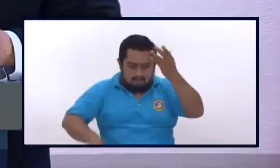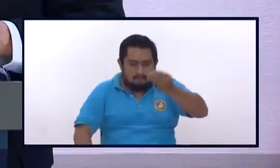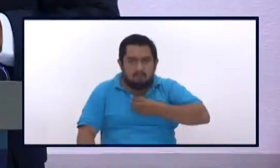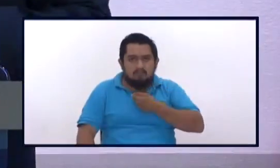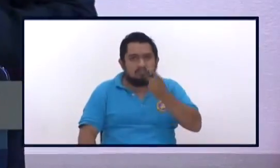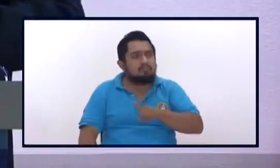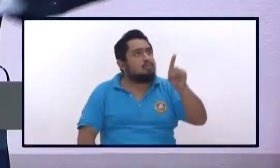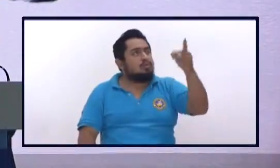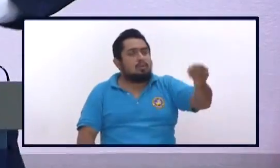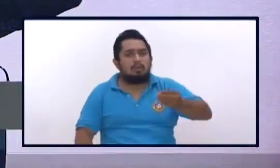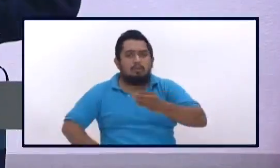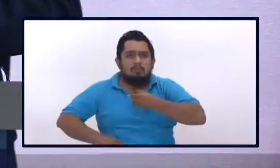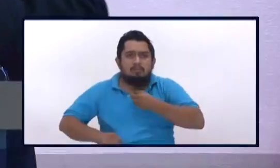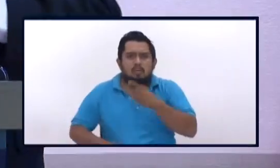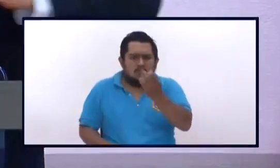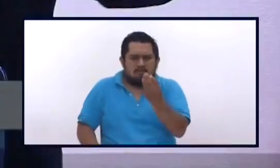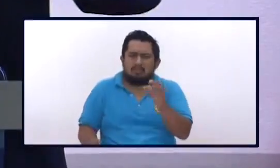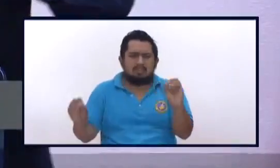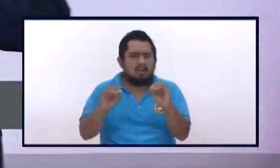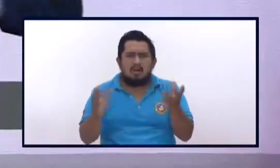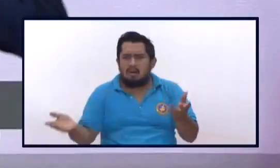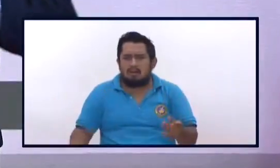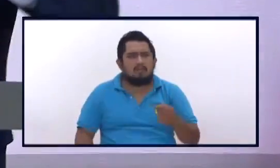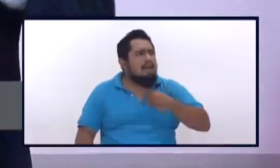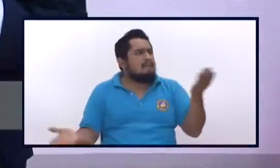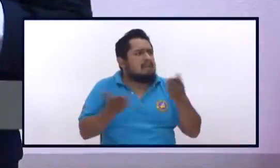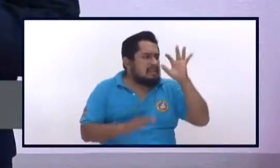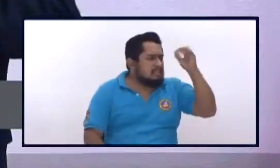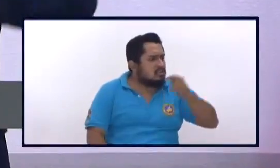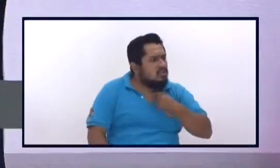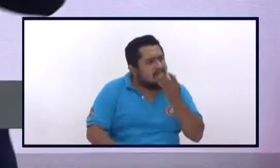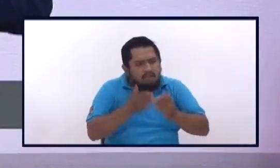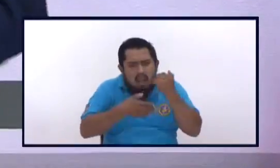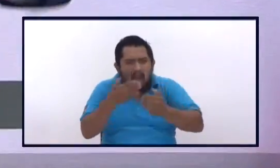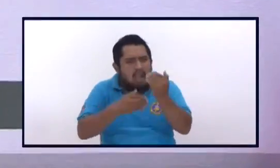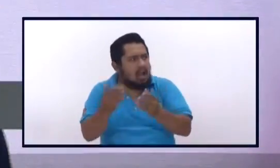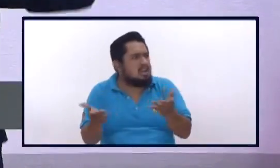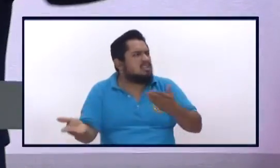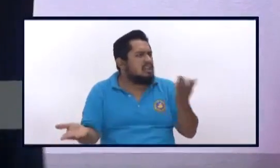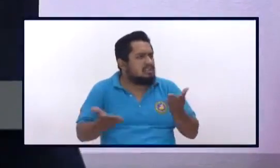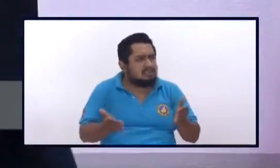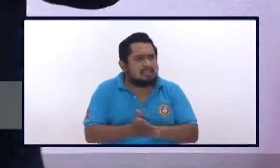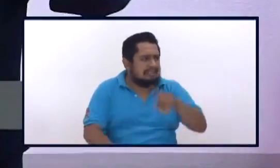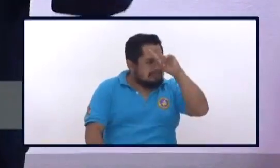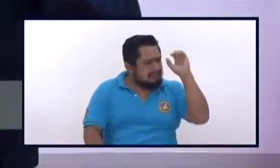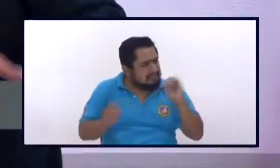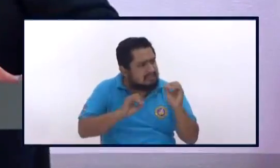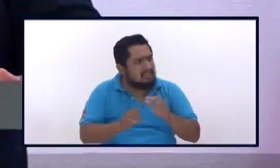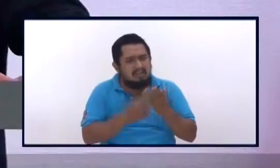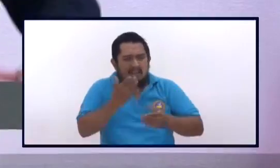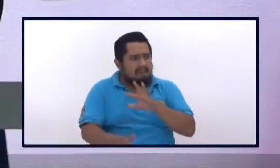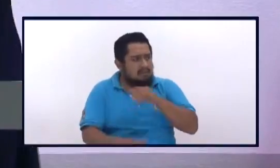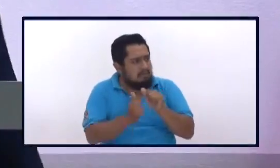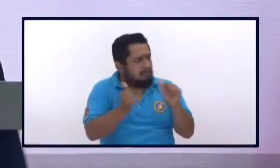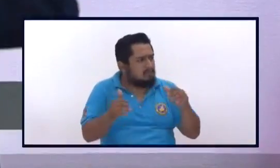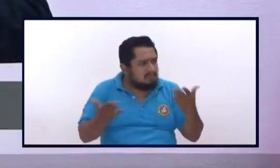dios no tienes por qué temer entonces qué hago pastor para salir adelante en plena pandemia sin trabajo sin tal vez una familia